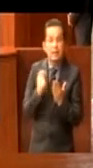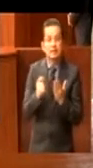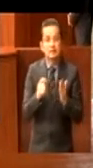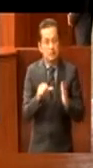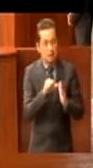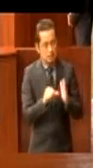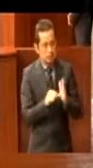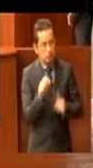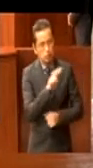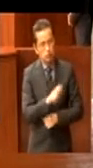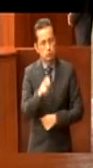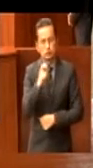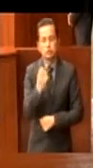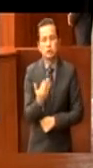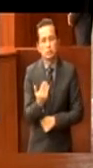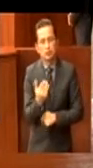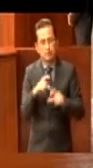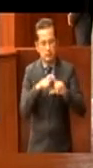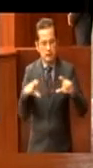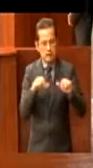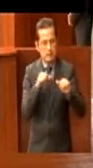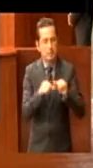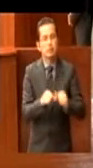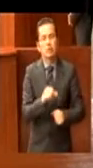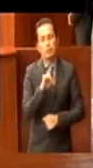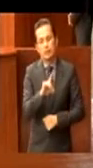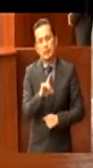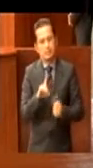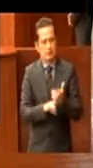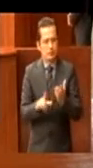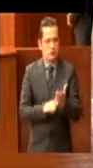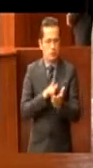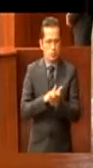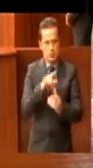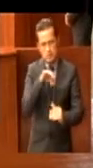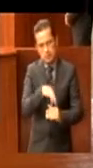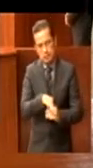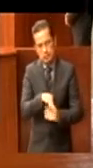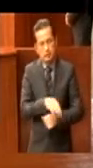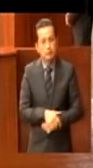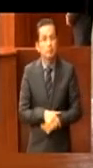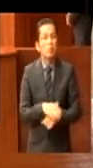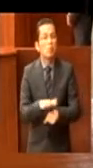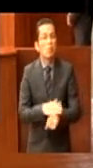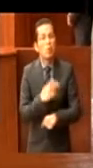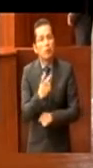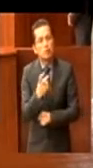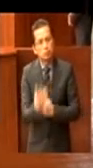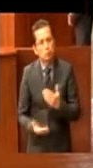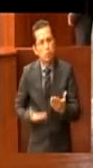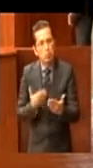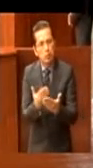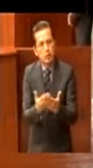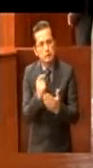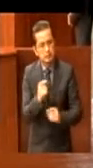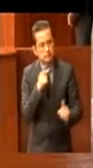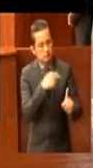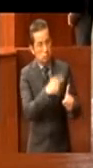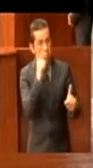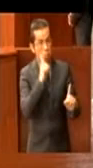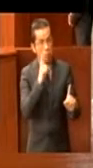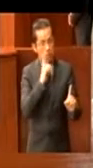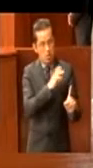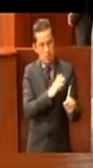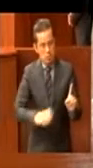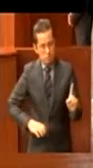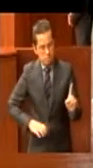artículo 250 inciso d de la ley electoral se propone imponer a la candidata denunciada